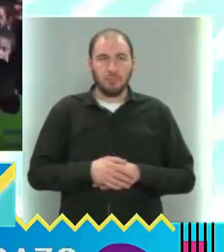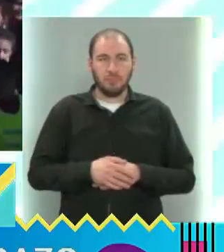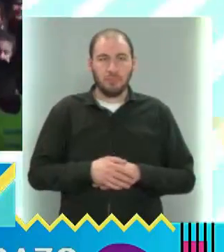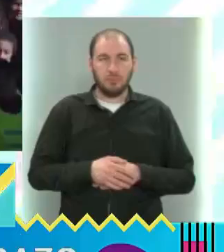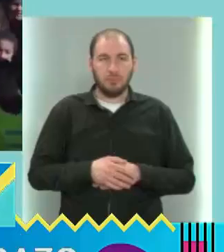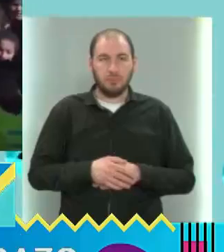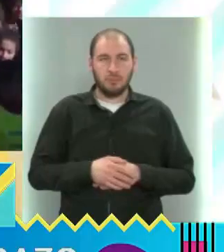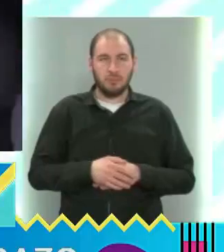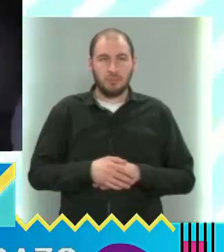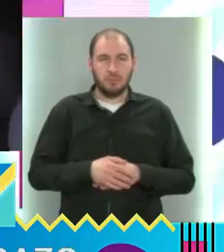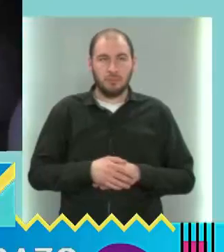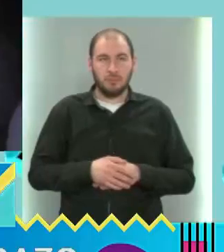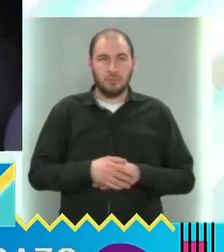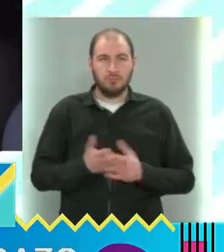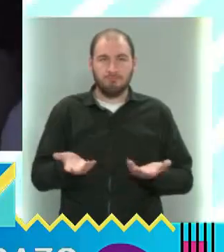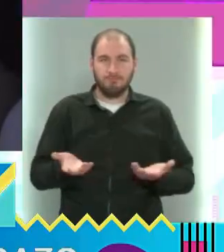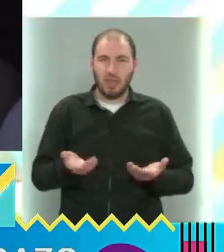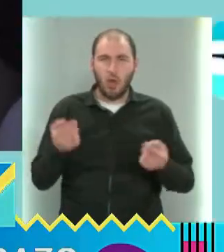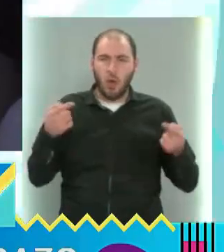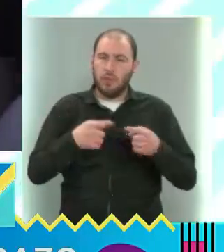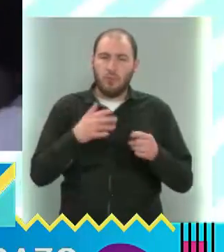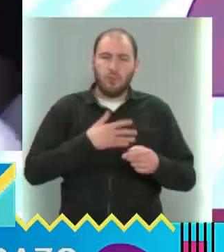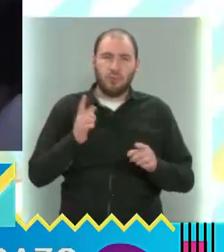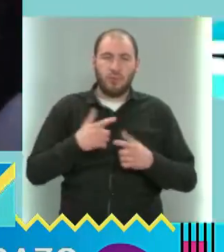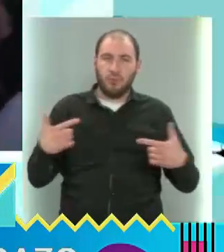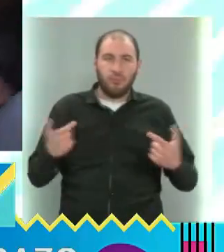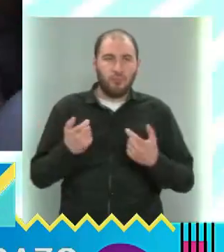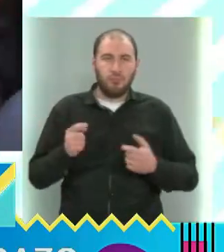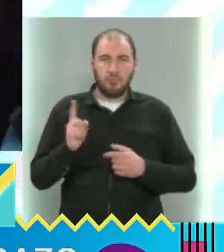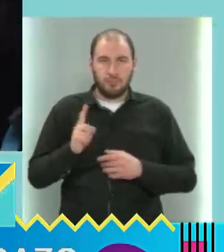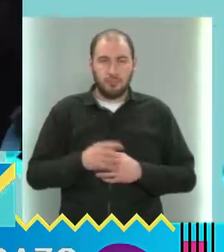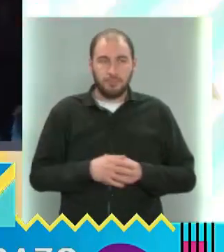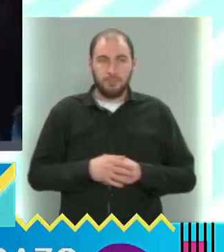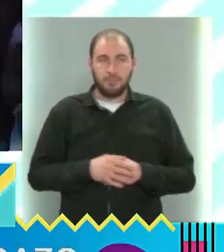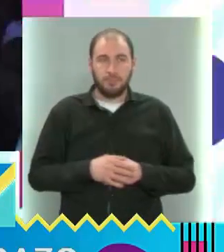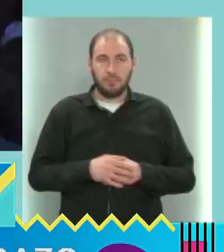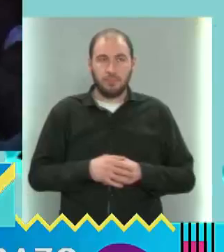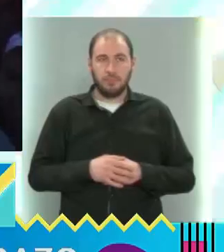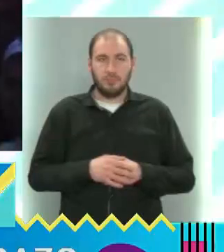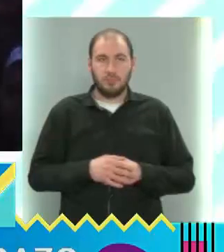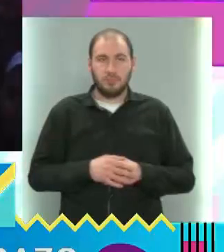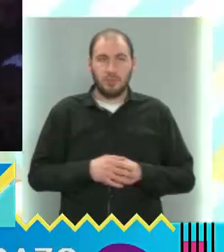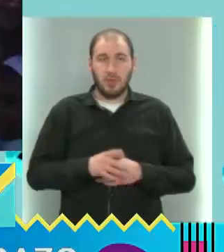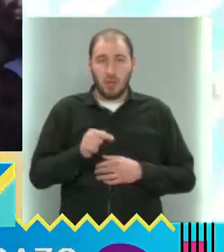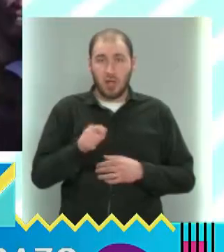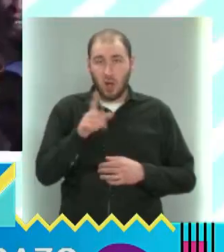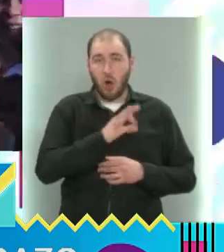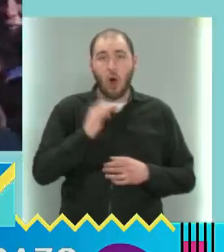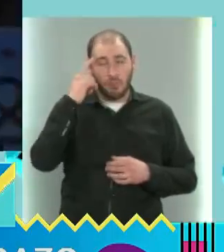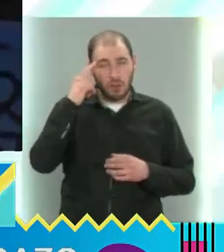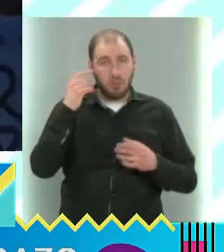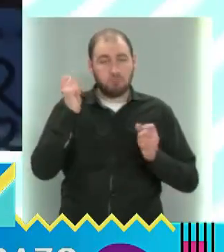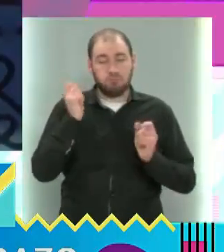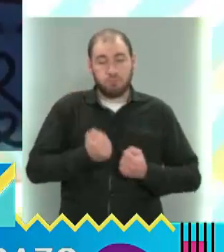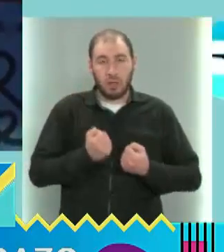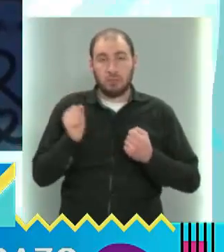Digamos, no es la idea nuestra confrontar. Ciertamente, si lo ven así y tienen su